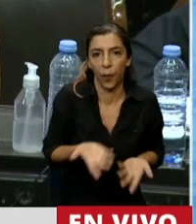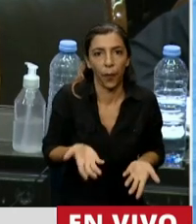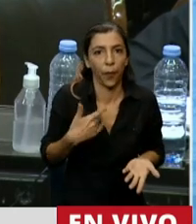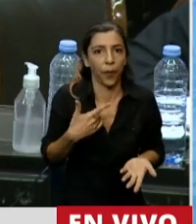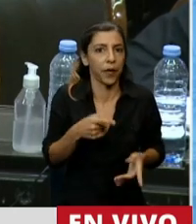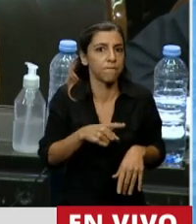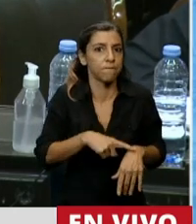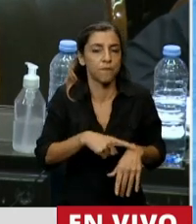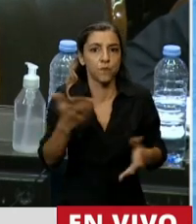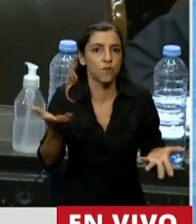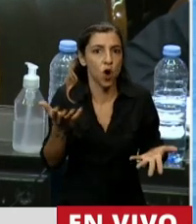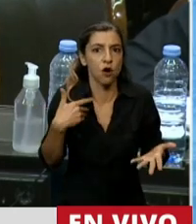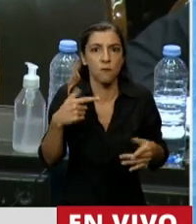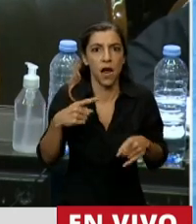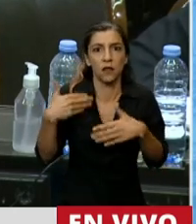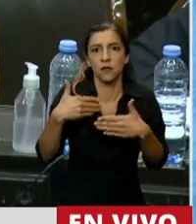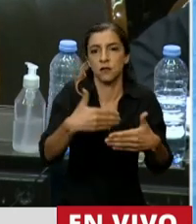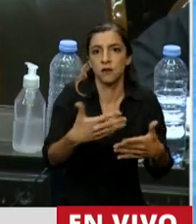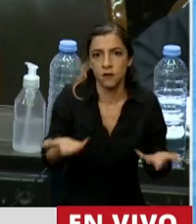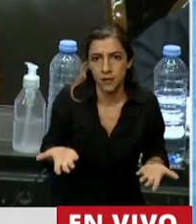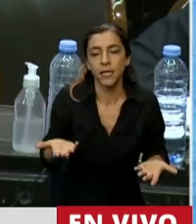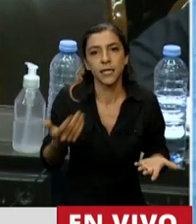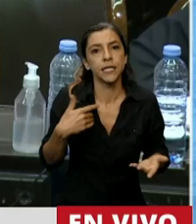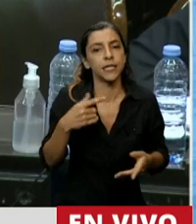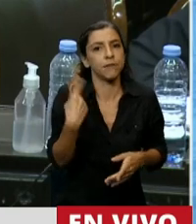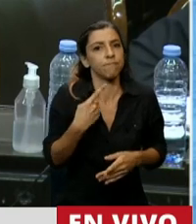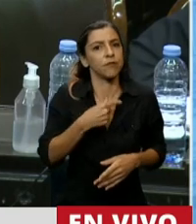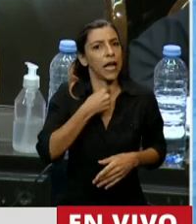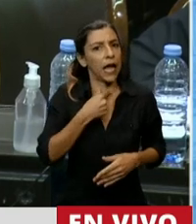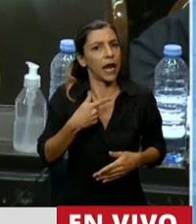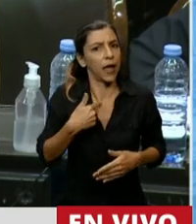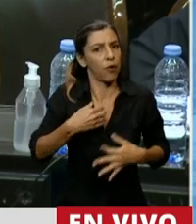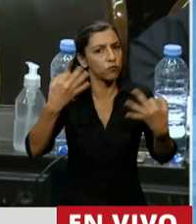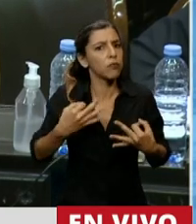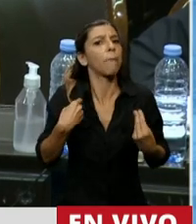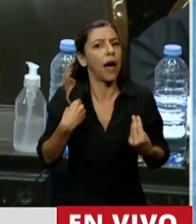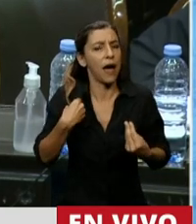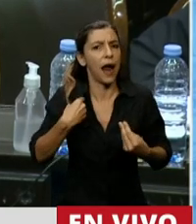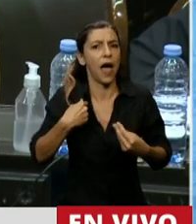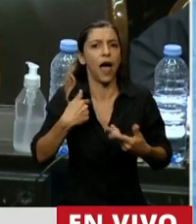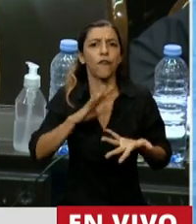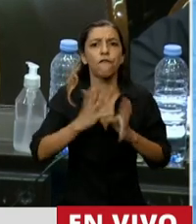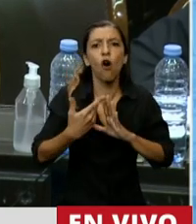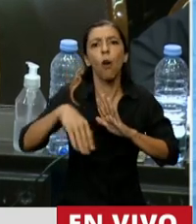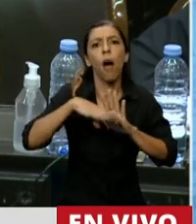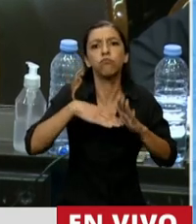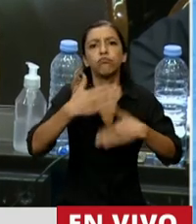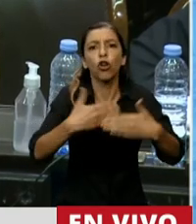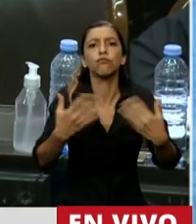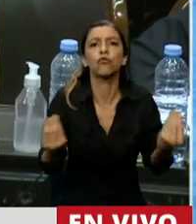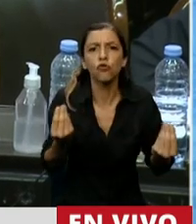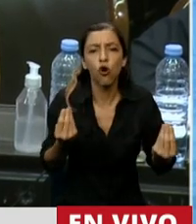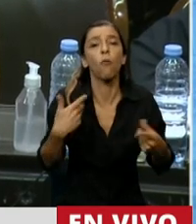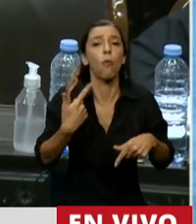que dificultaría mucho todo el procedimiento para la restitución de estos menores que están